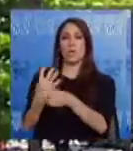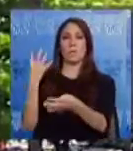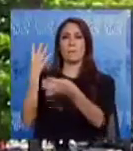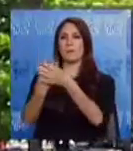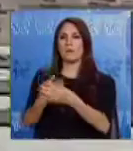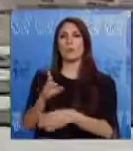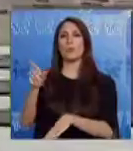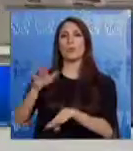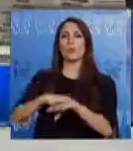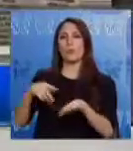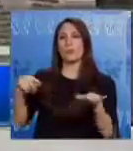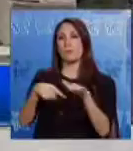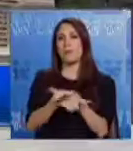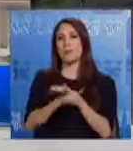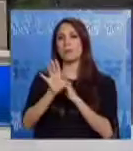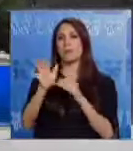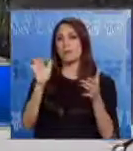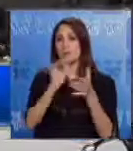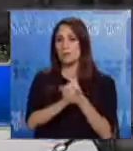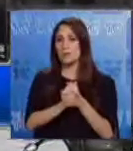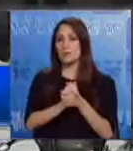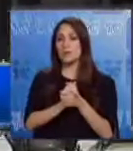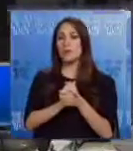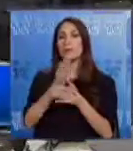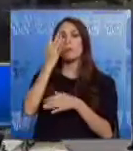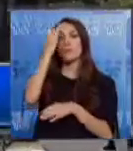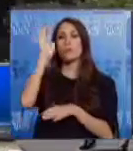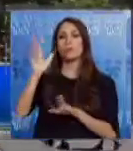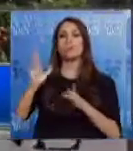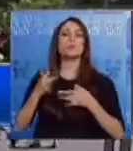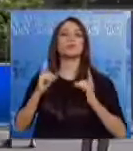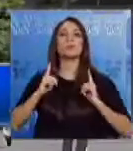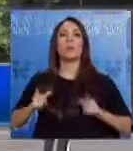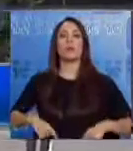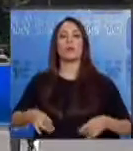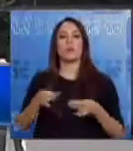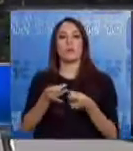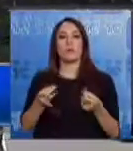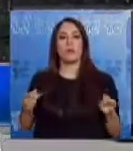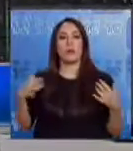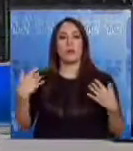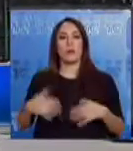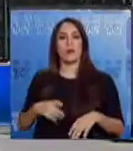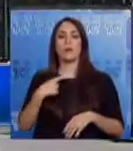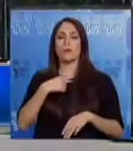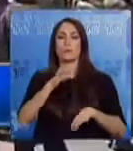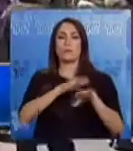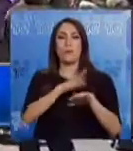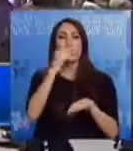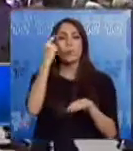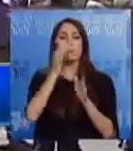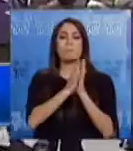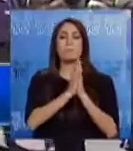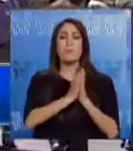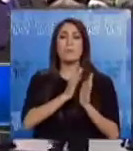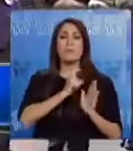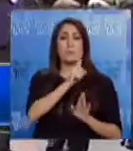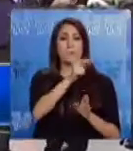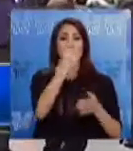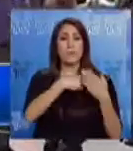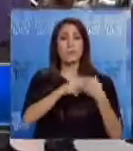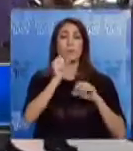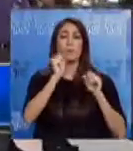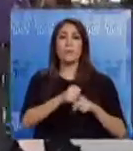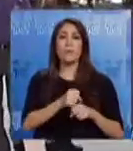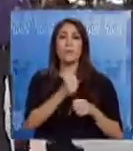haber asesinado a su cónyuge. Por su delicado estado de salud, la madre del detenido pidió al jefe de Estado que permita que su hijo salga